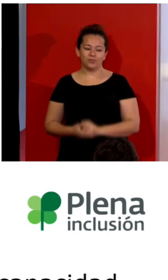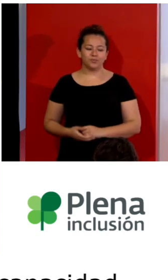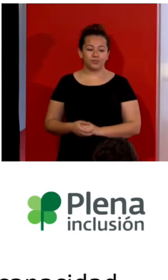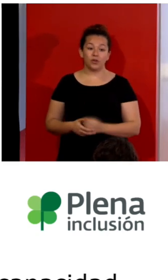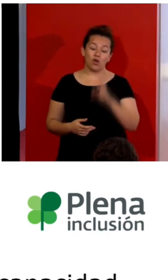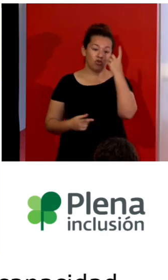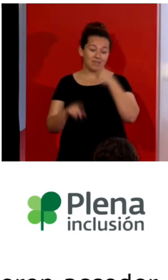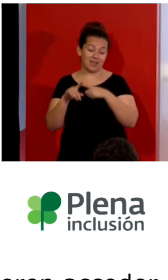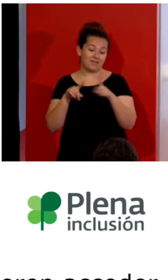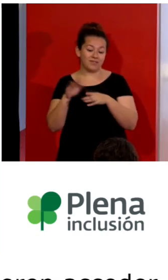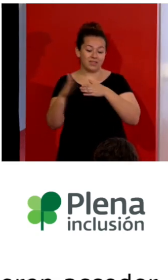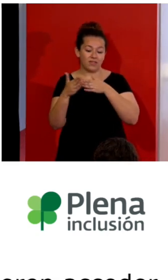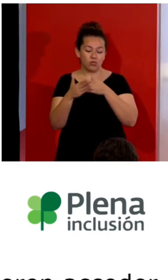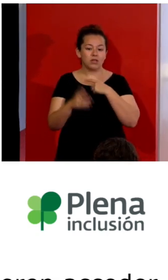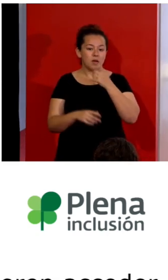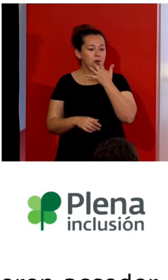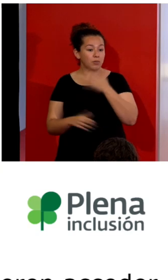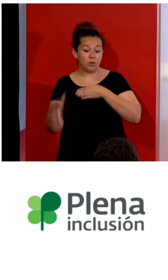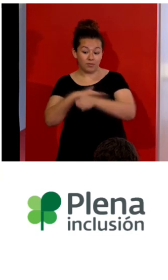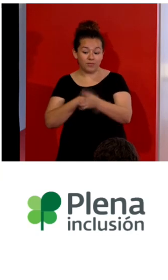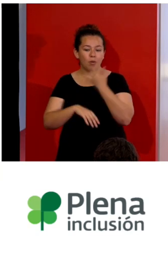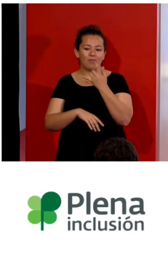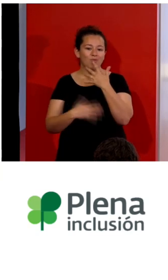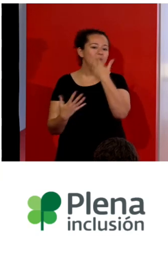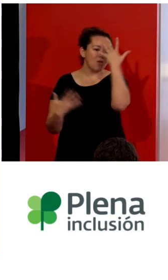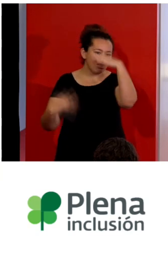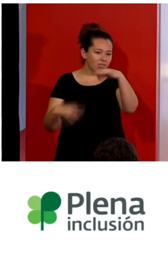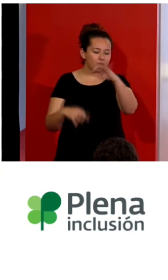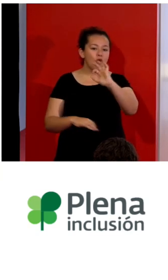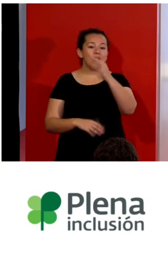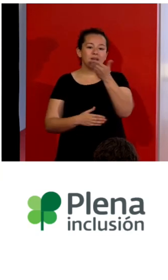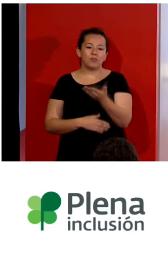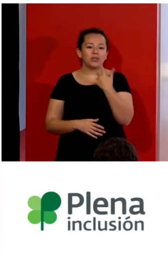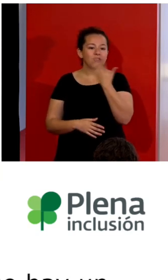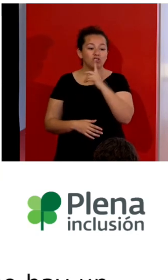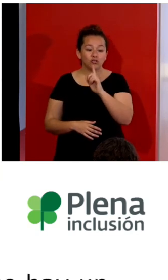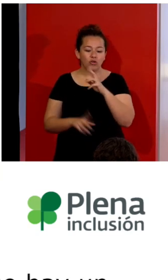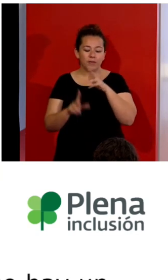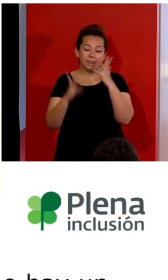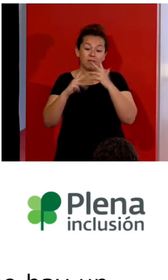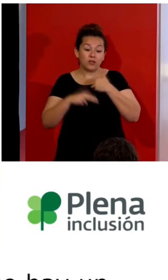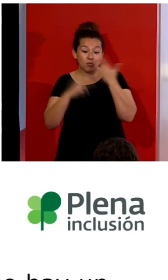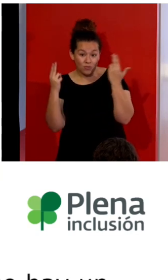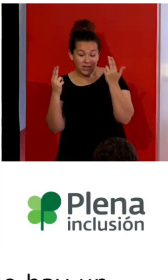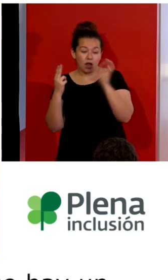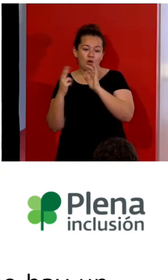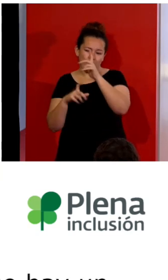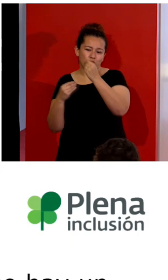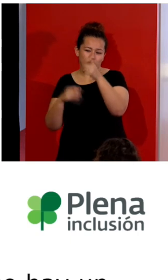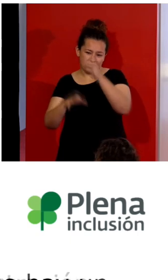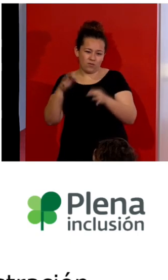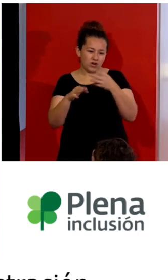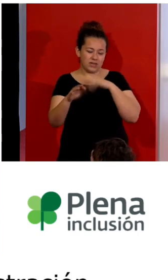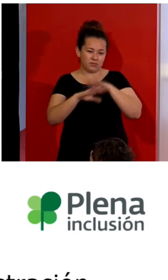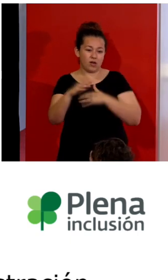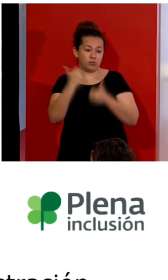otra dificultad, por ejemplo, para el acceso es que hay un grave desconocimiento o un importante desconocimiento de la administración pública y sobre todo de muchos tribunales de las